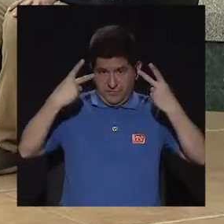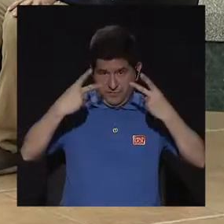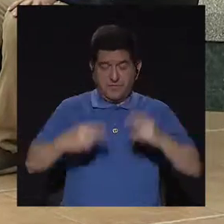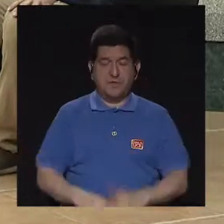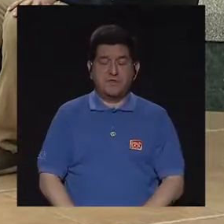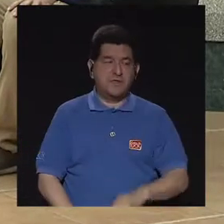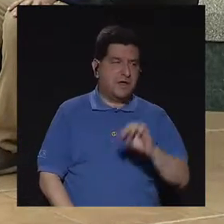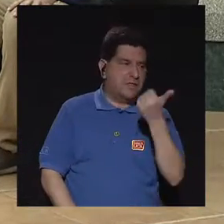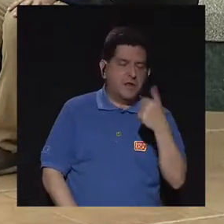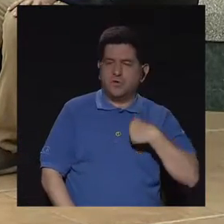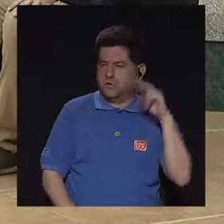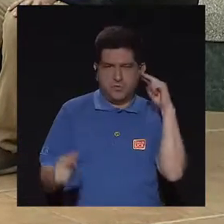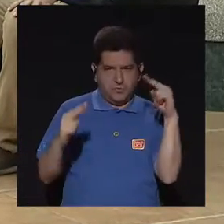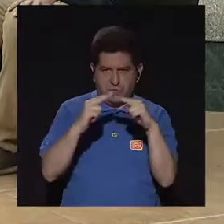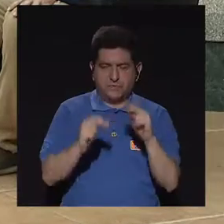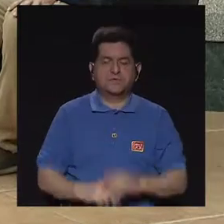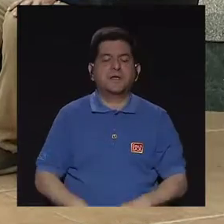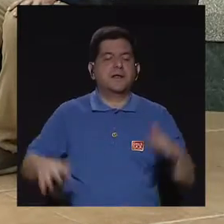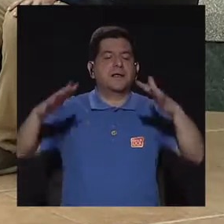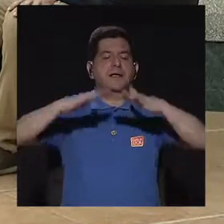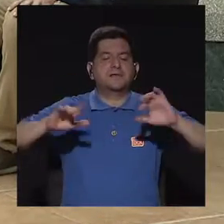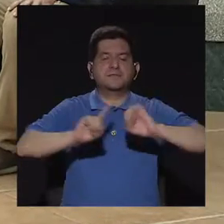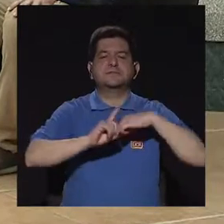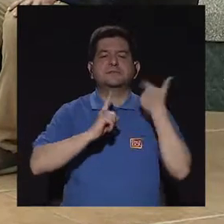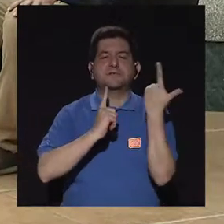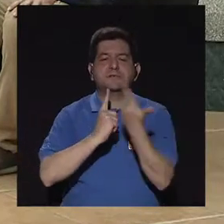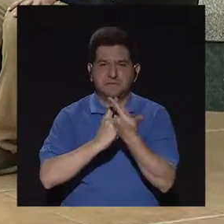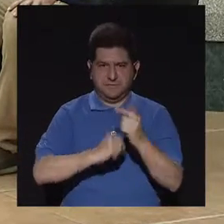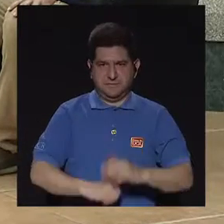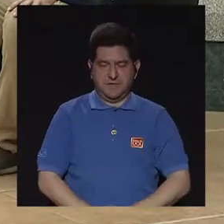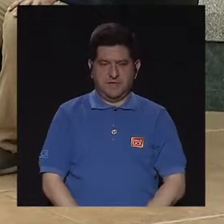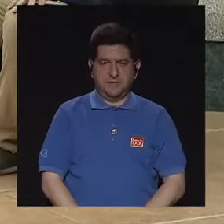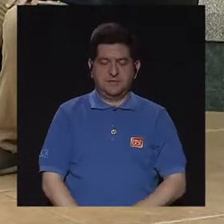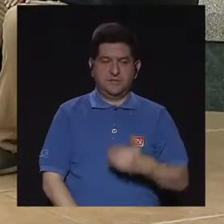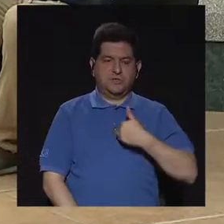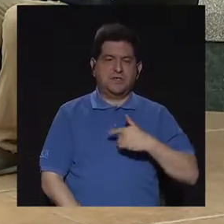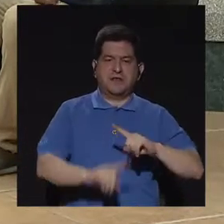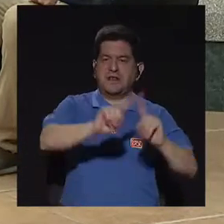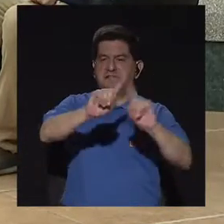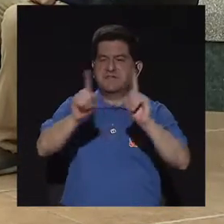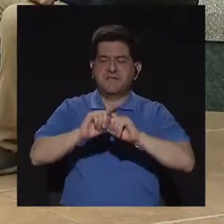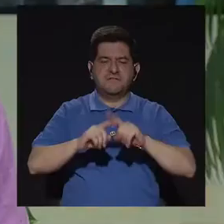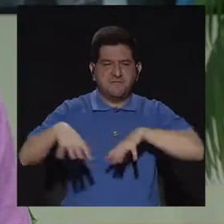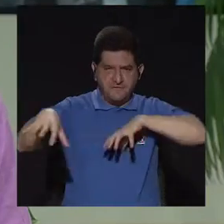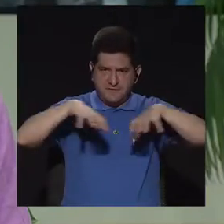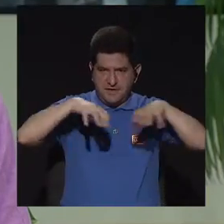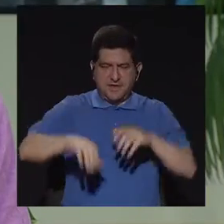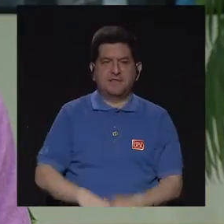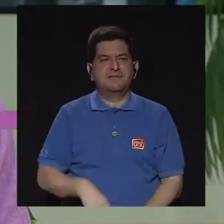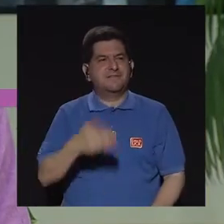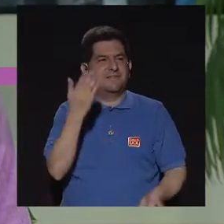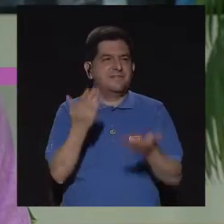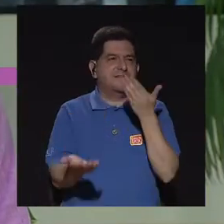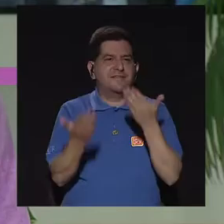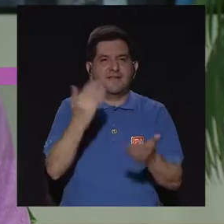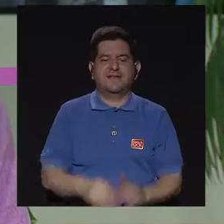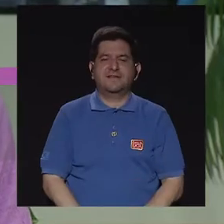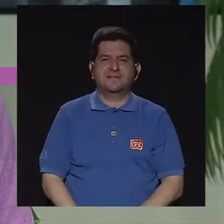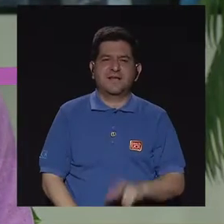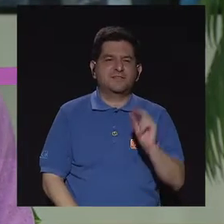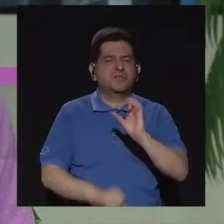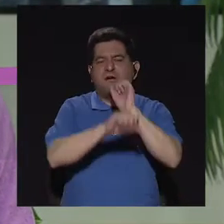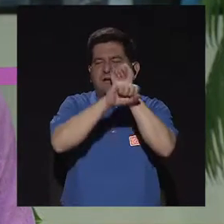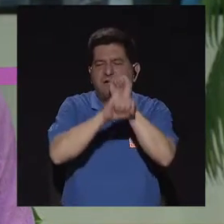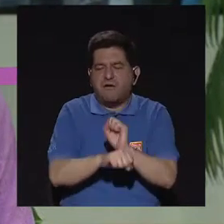lo conozco, se les ofrece un espacio social en el que pueden tener otro tipo de actividades, más, tal vez salir un toque de